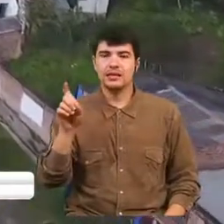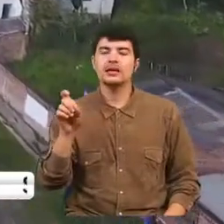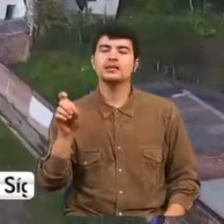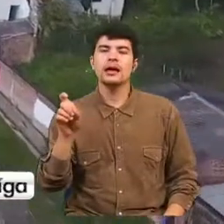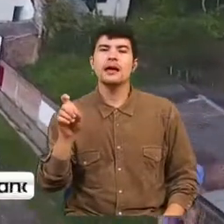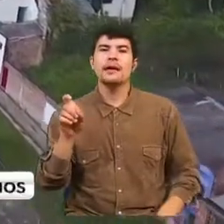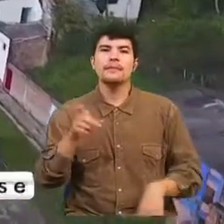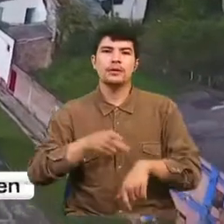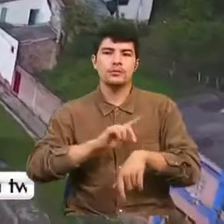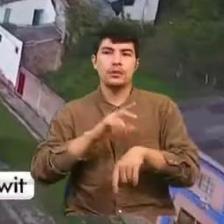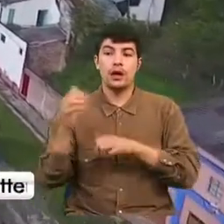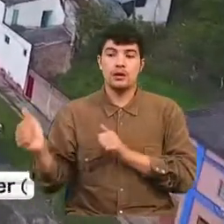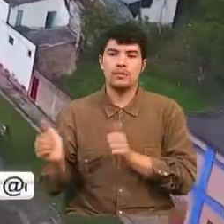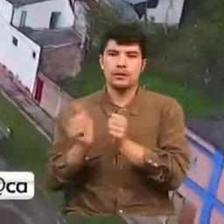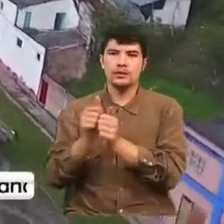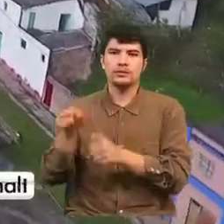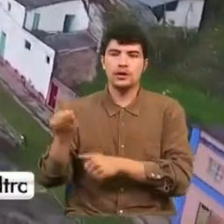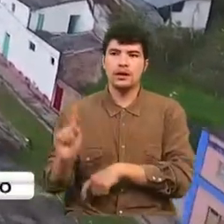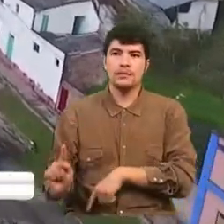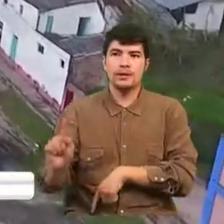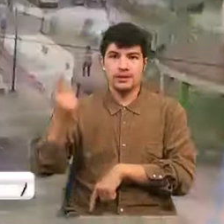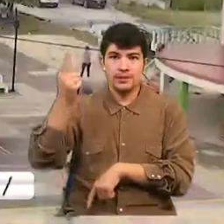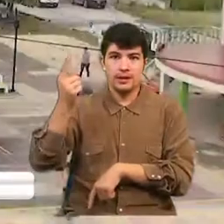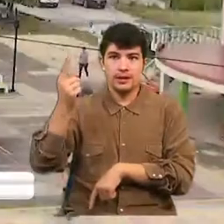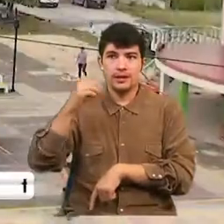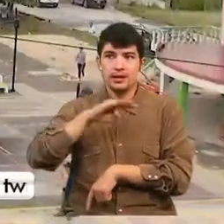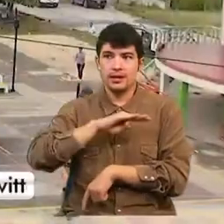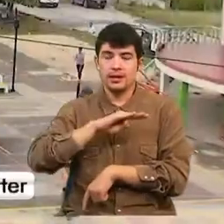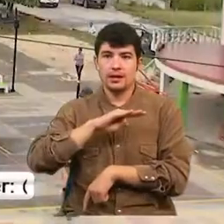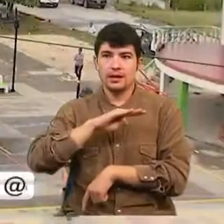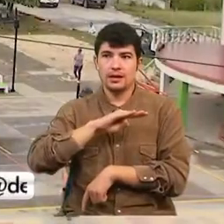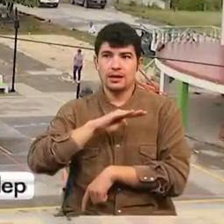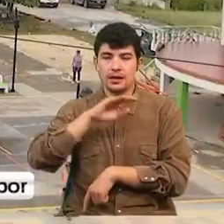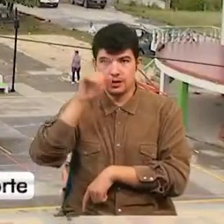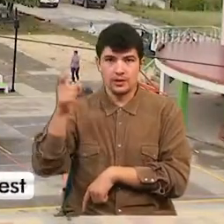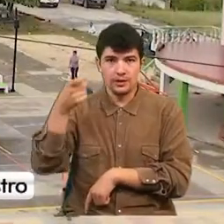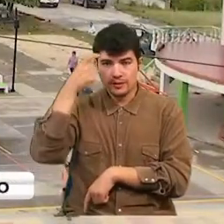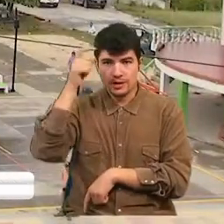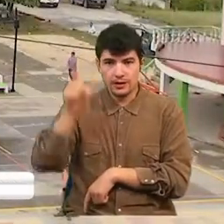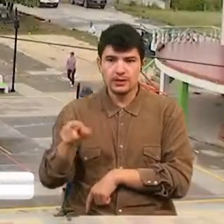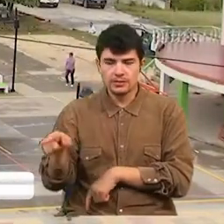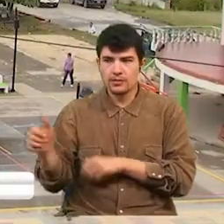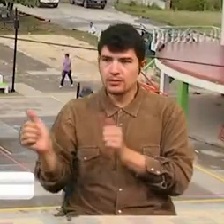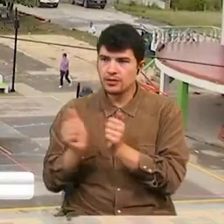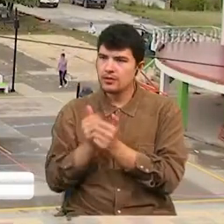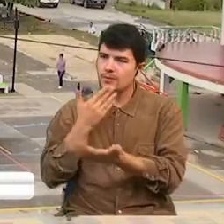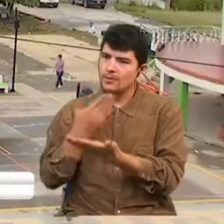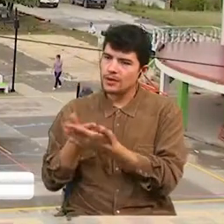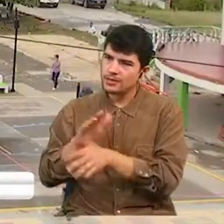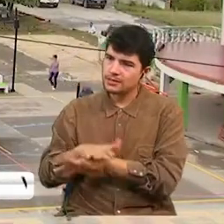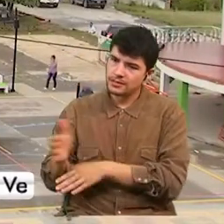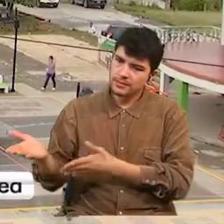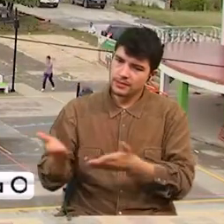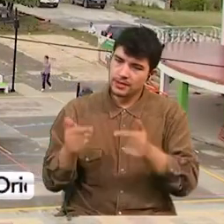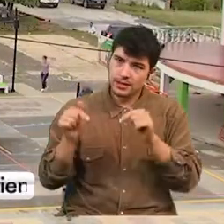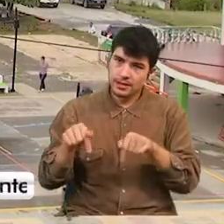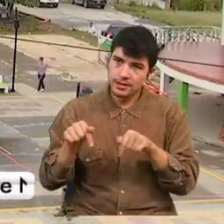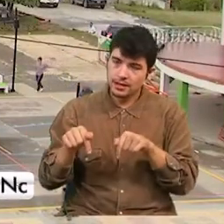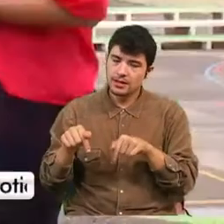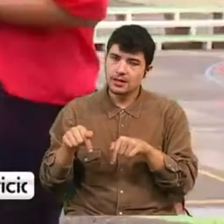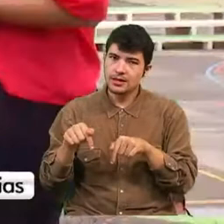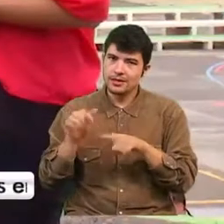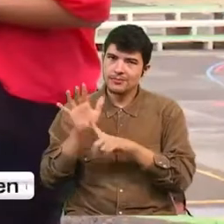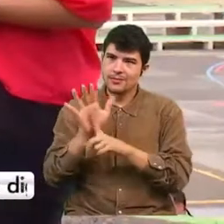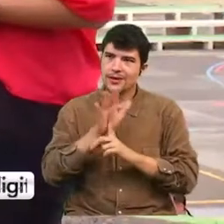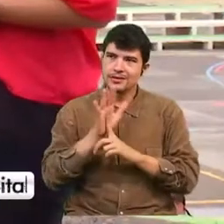nosotros, acompañándonos ya, el primer mandatario de los santanderianos, el gobernador de Santander, Didier Tavera. Gobernador, muy buenas tardes, bienvenido a esta emisión